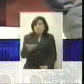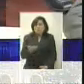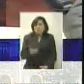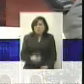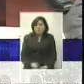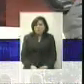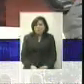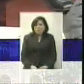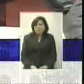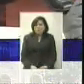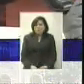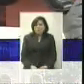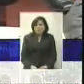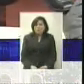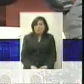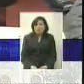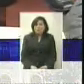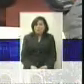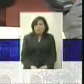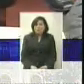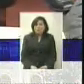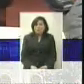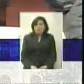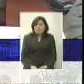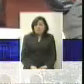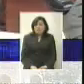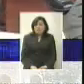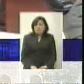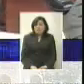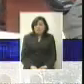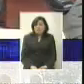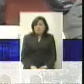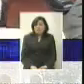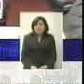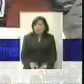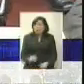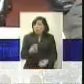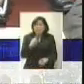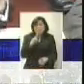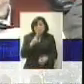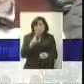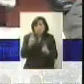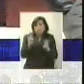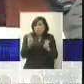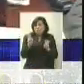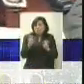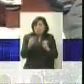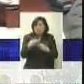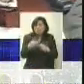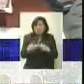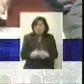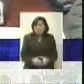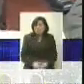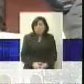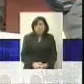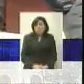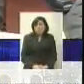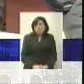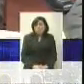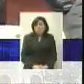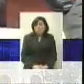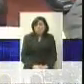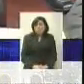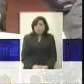como solicitud de orden de desalojo. Eso fue lo que dije. Pero yo nunca dije que no se tocó como un tema tangencial. Eso está en las